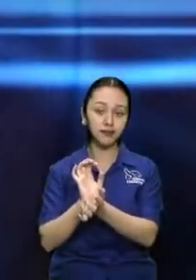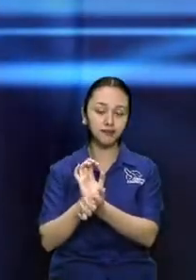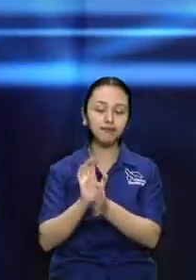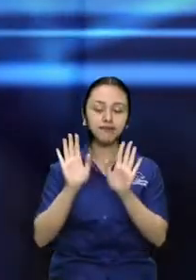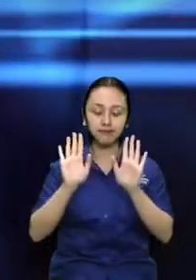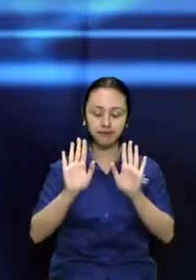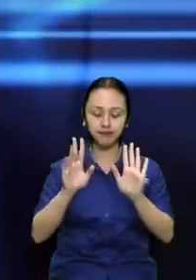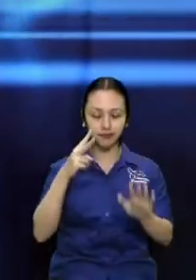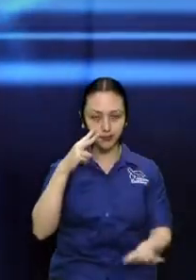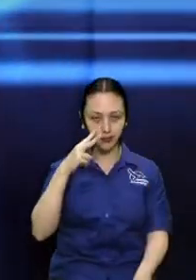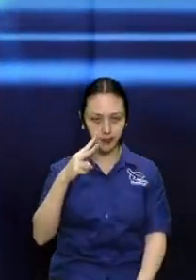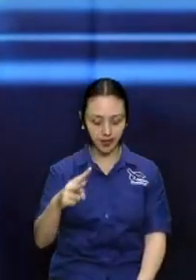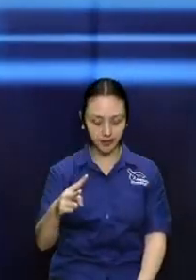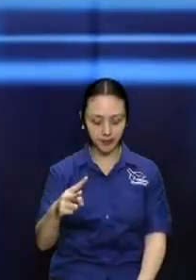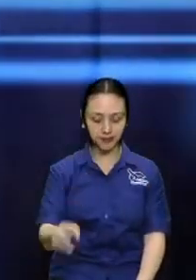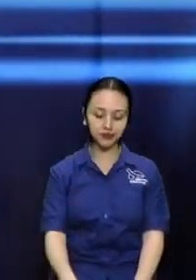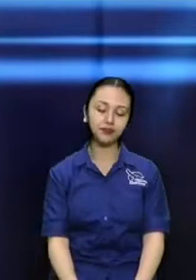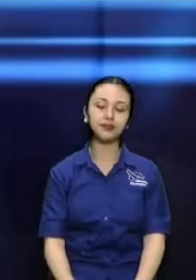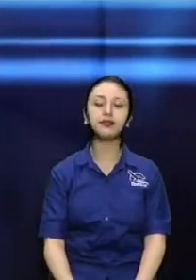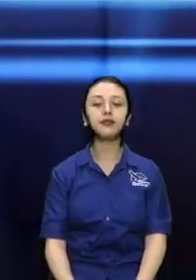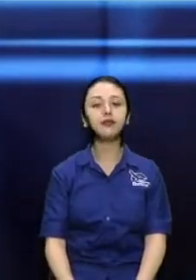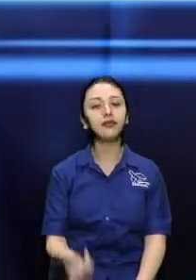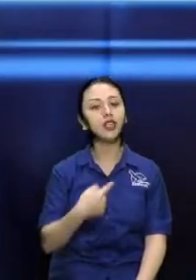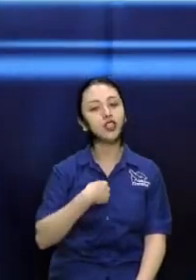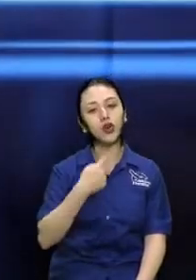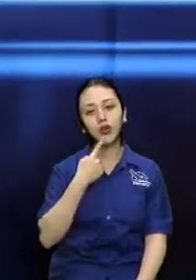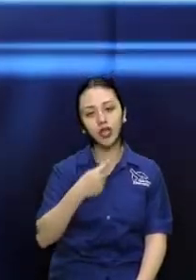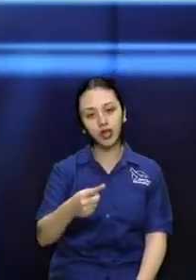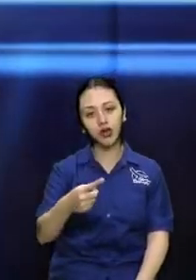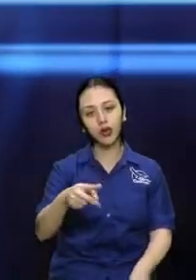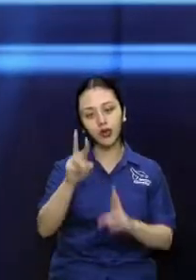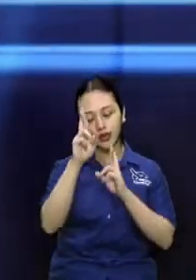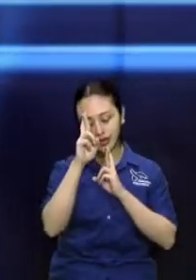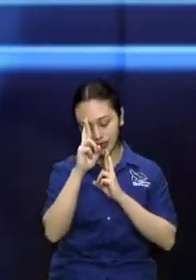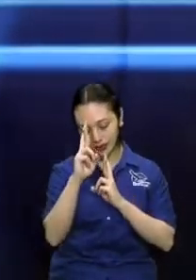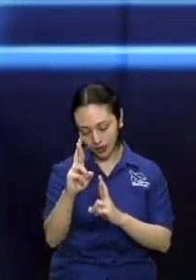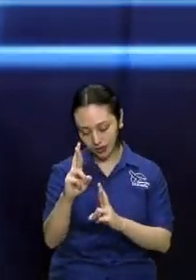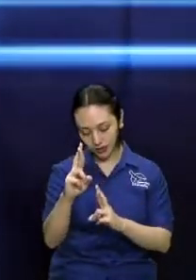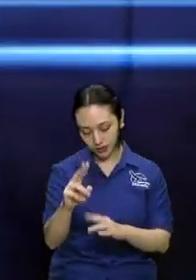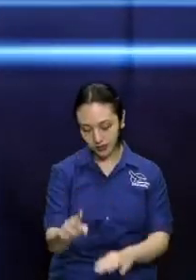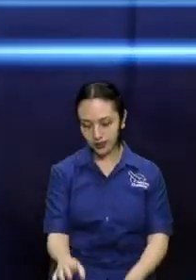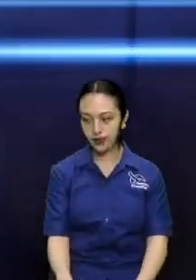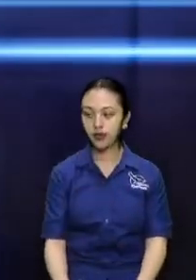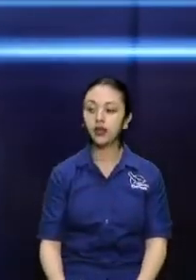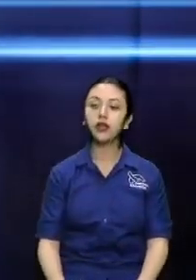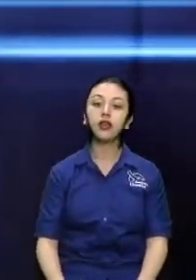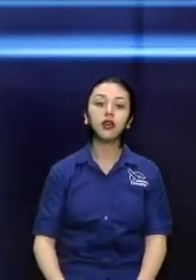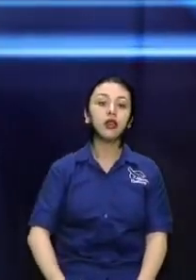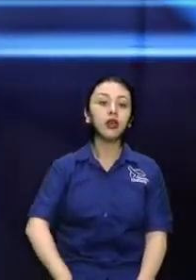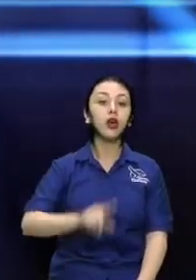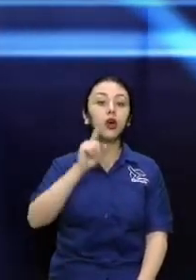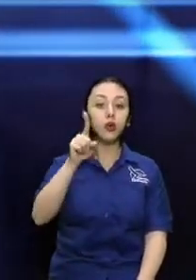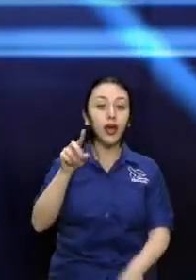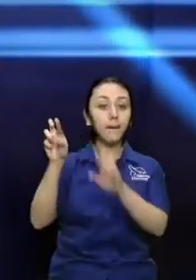Mire pues, con todo respeto, hermano, por favor, con todo respeto. ¿Quién es el campeón mundial de fútbol?